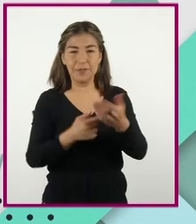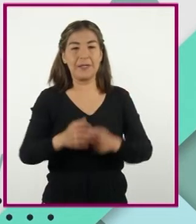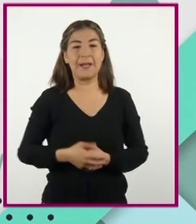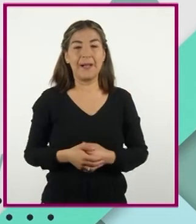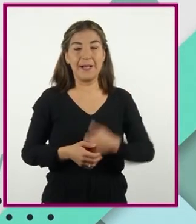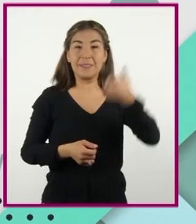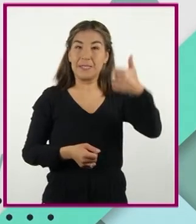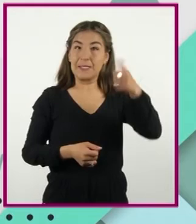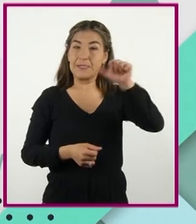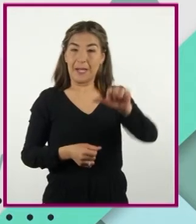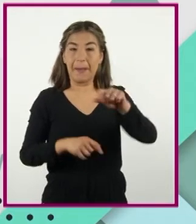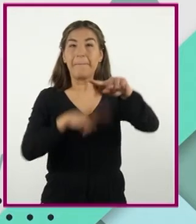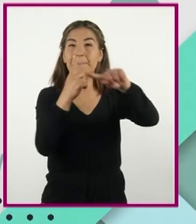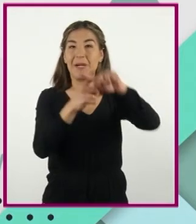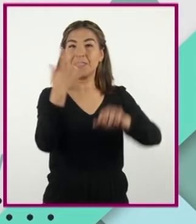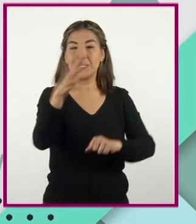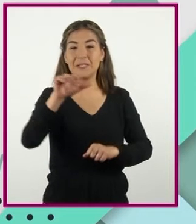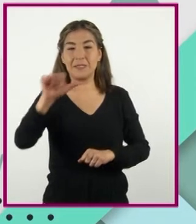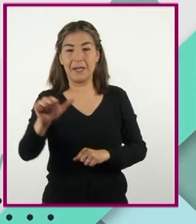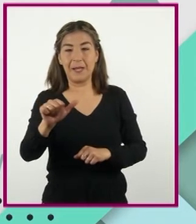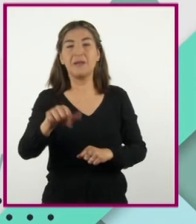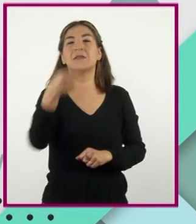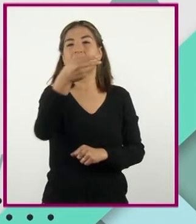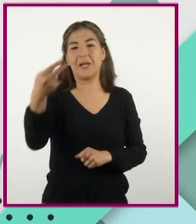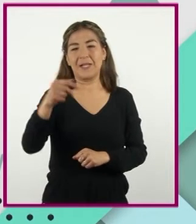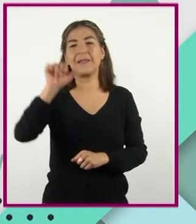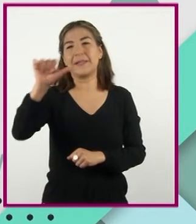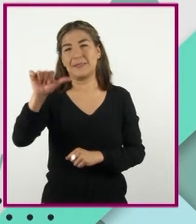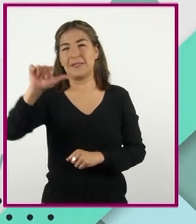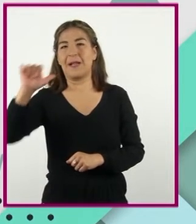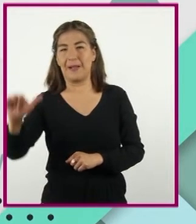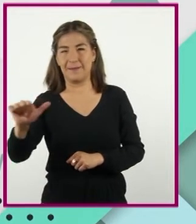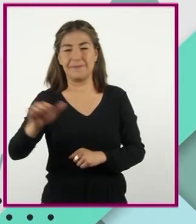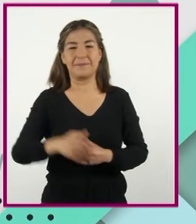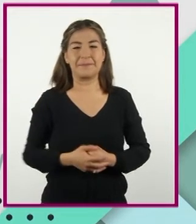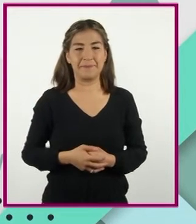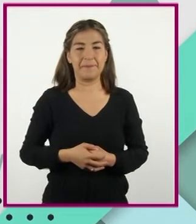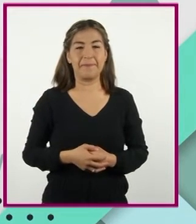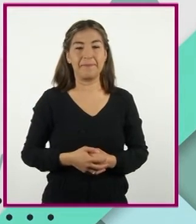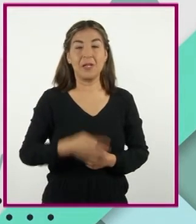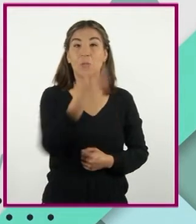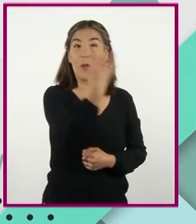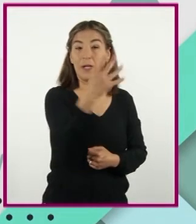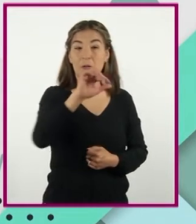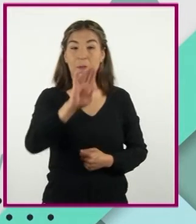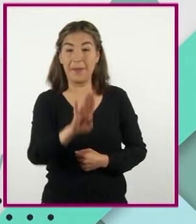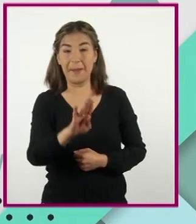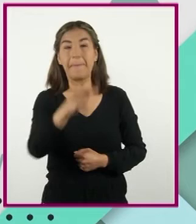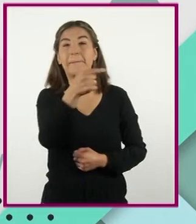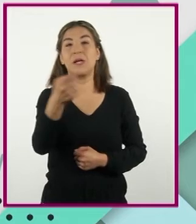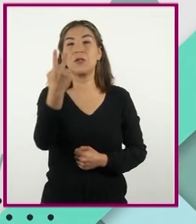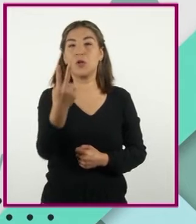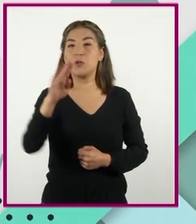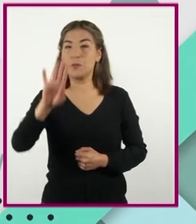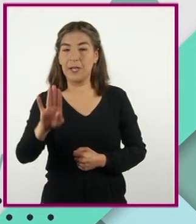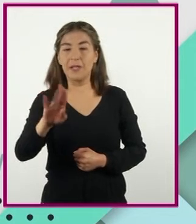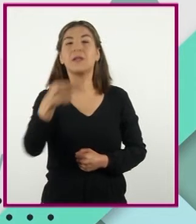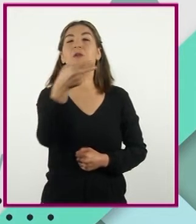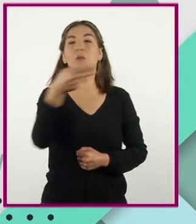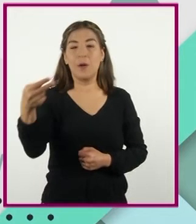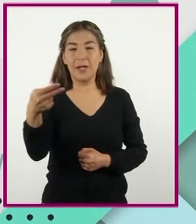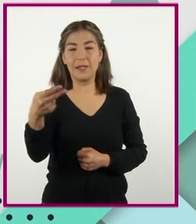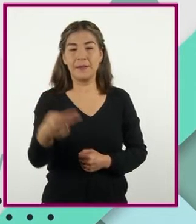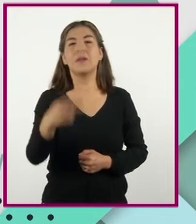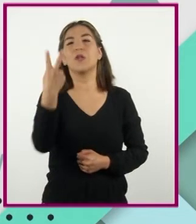6a más 10a igual más 16a, más 4b menos 2b igual